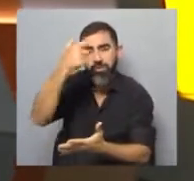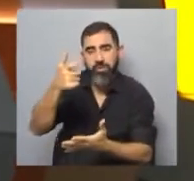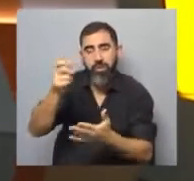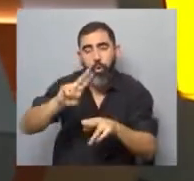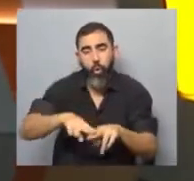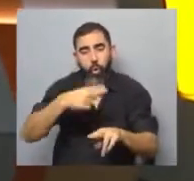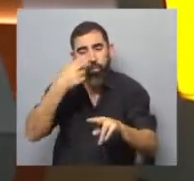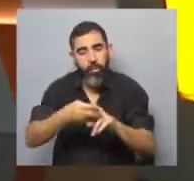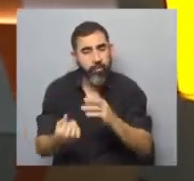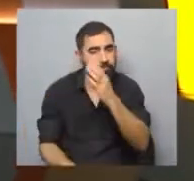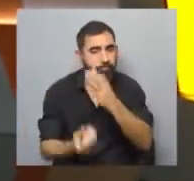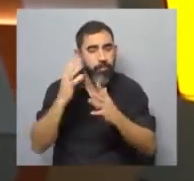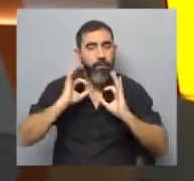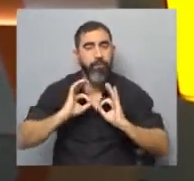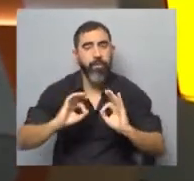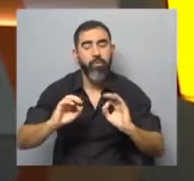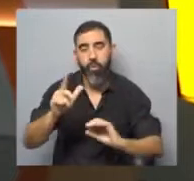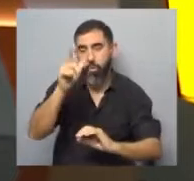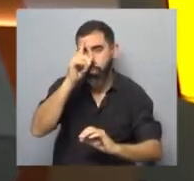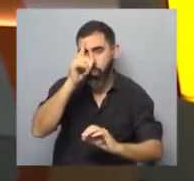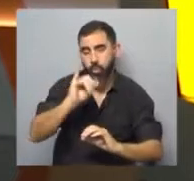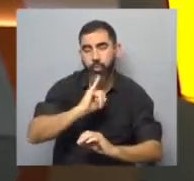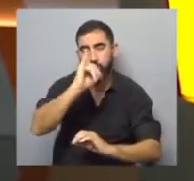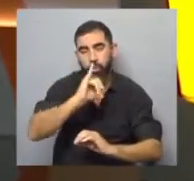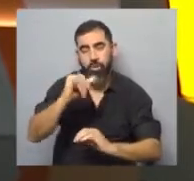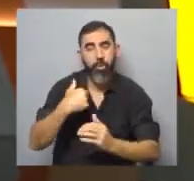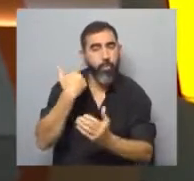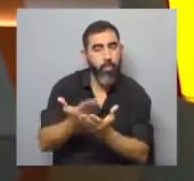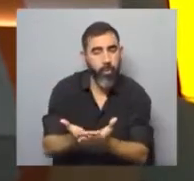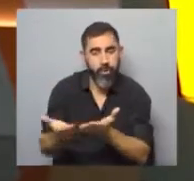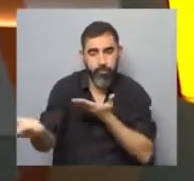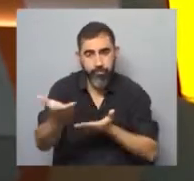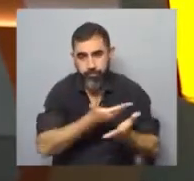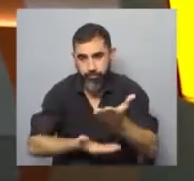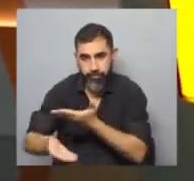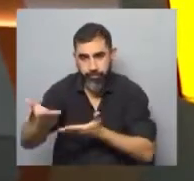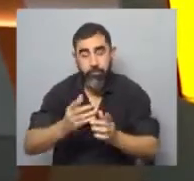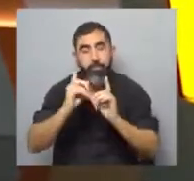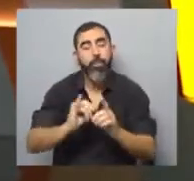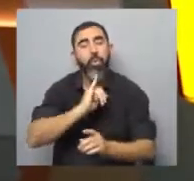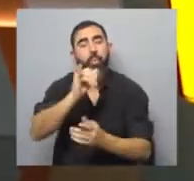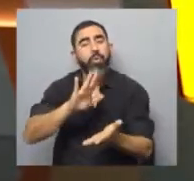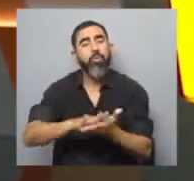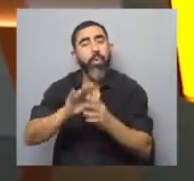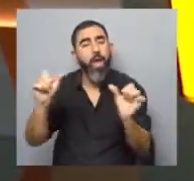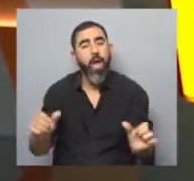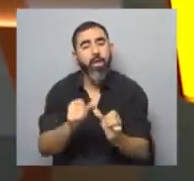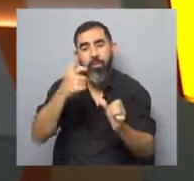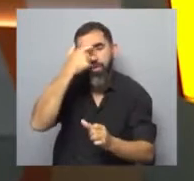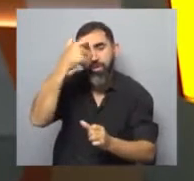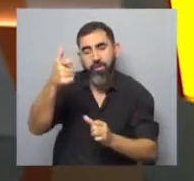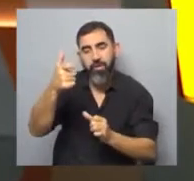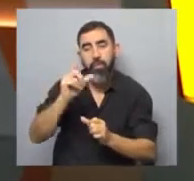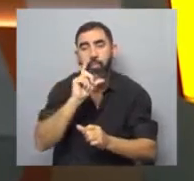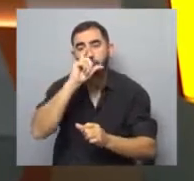vuelve a renovarse para estas vacaciones de julio, novedades, propuestas interactivas. También les vamos a contar sobre actividades científicas